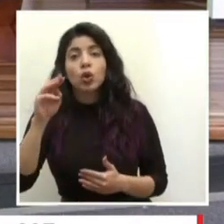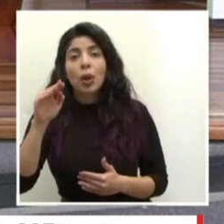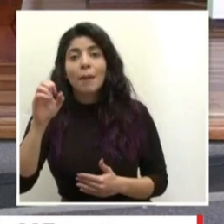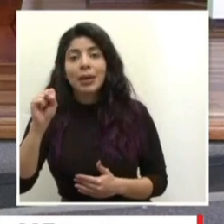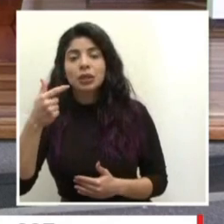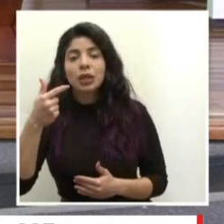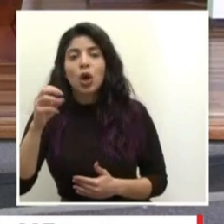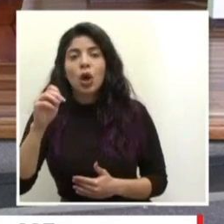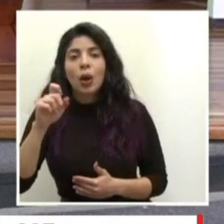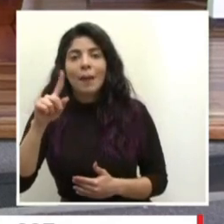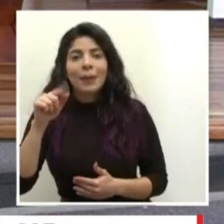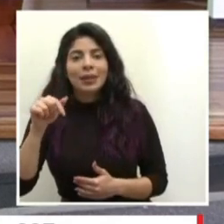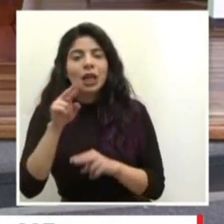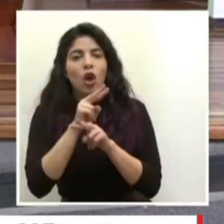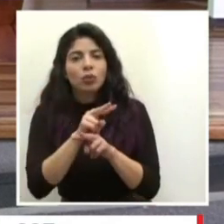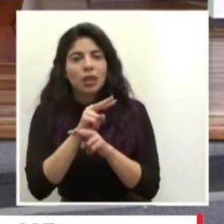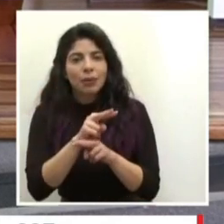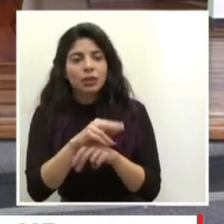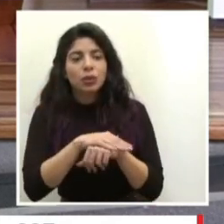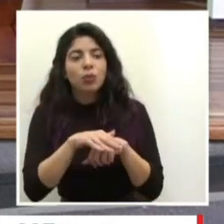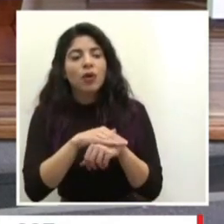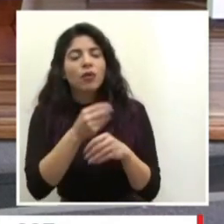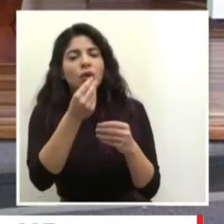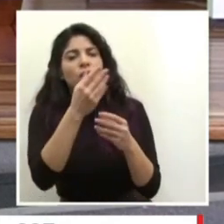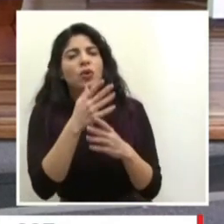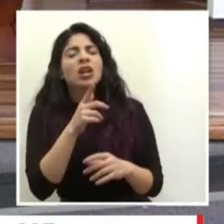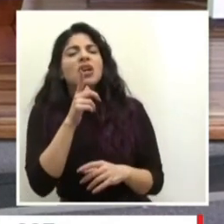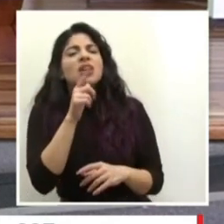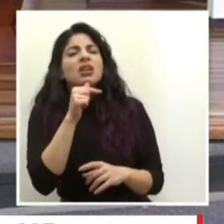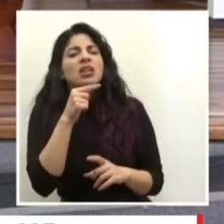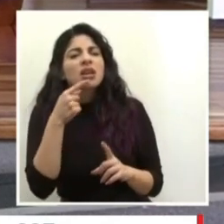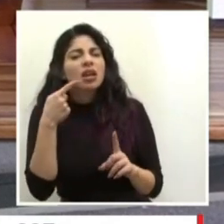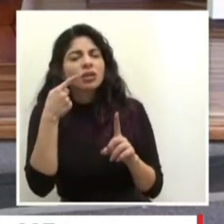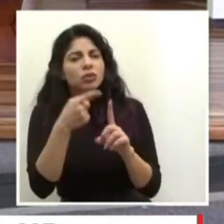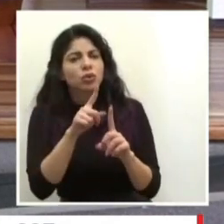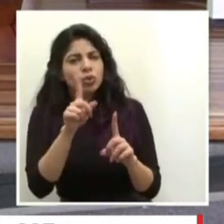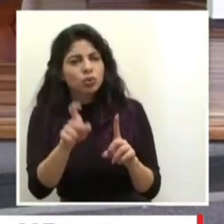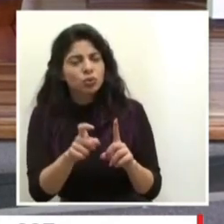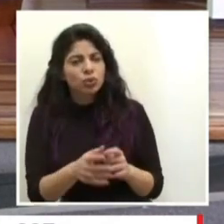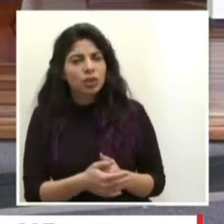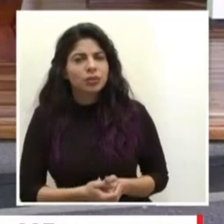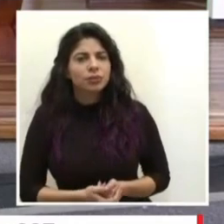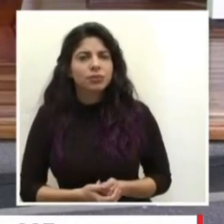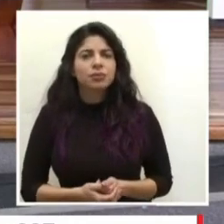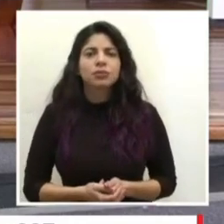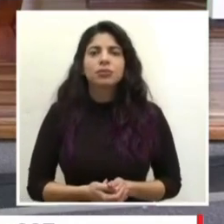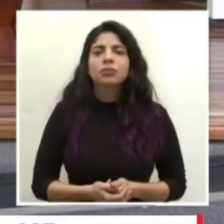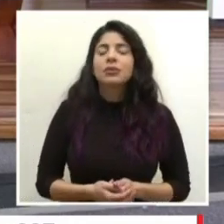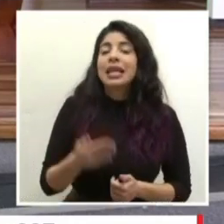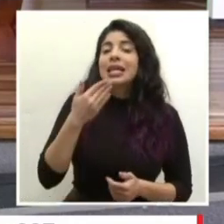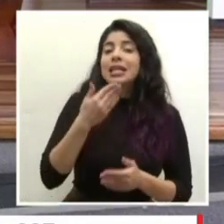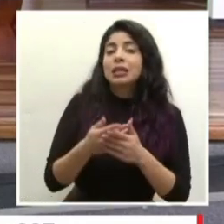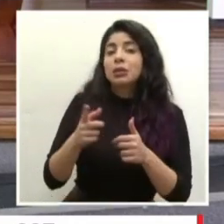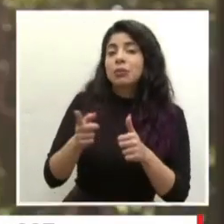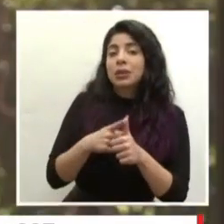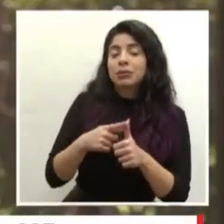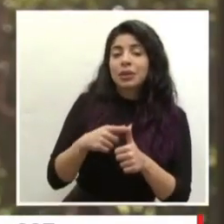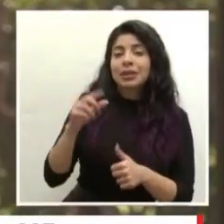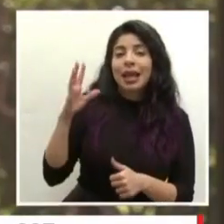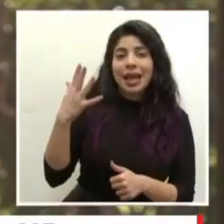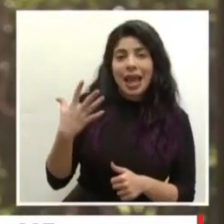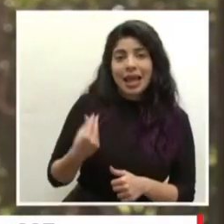del medio digital El Observador. Por favor, indicarnos a qué jerarca va dirigida su consulta. Gracias. Inicialmente para doña Yanina,